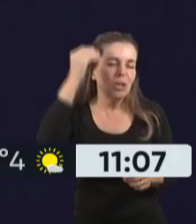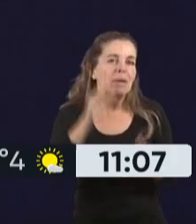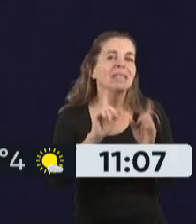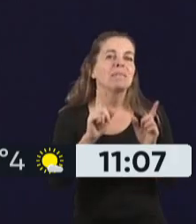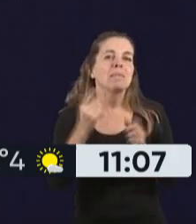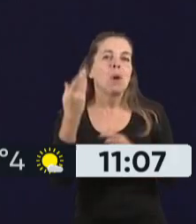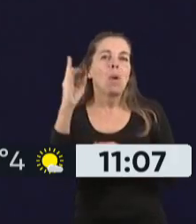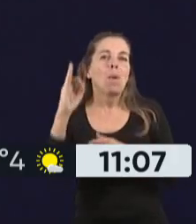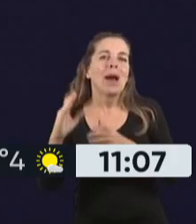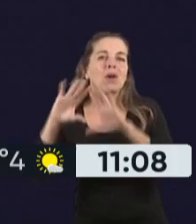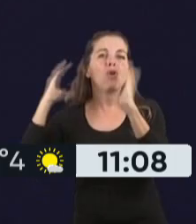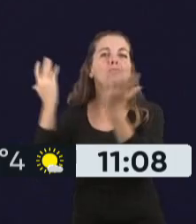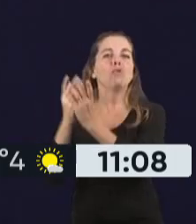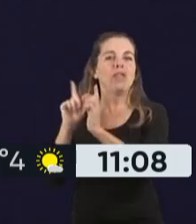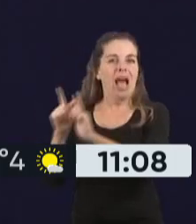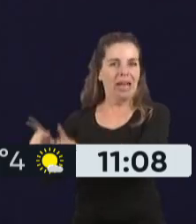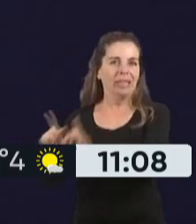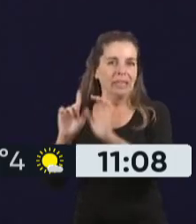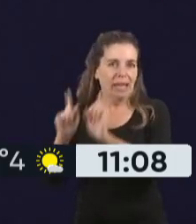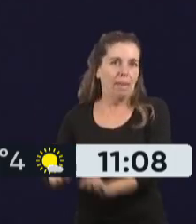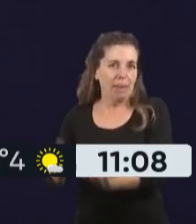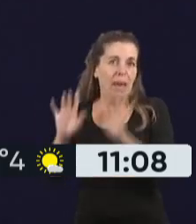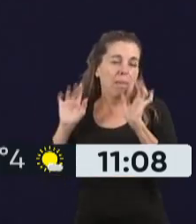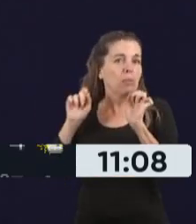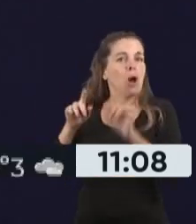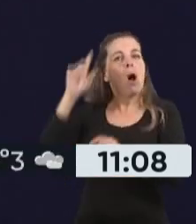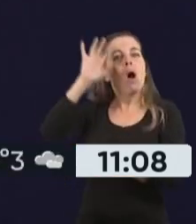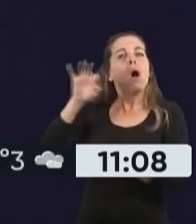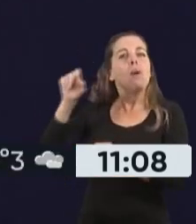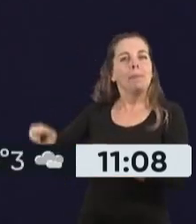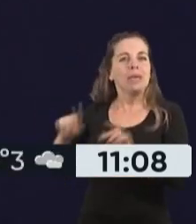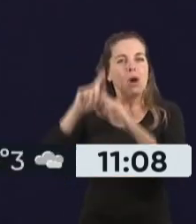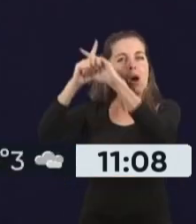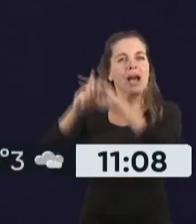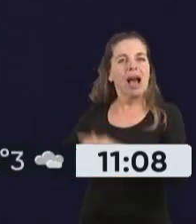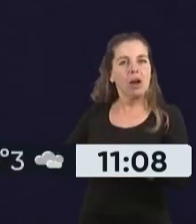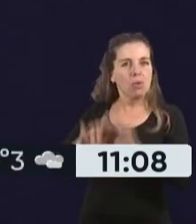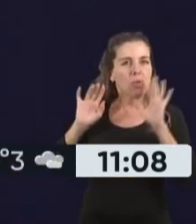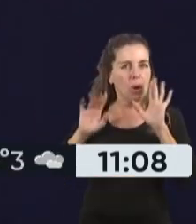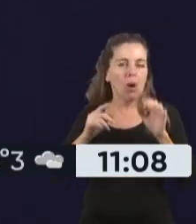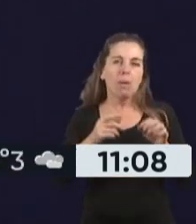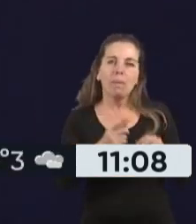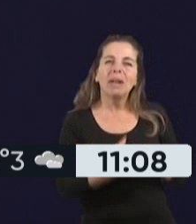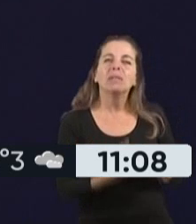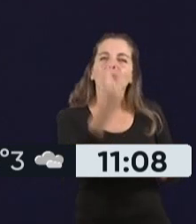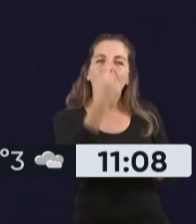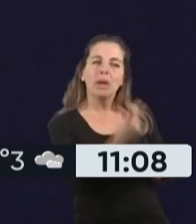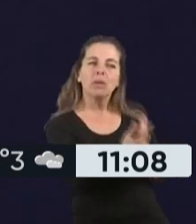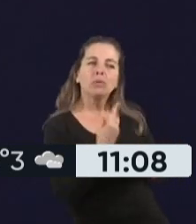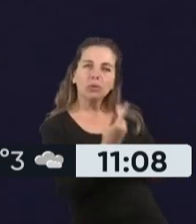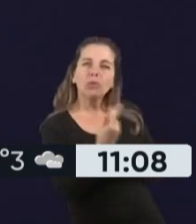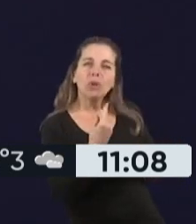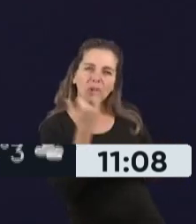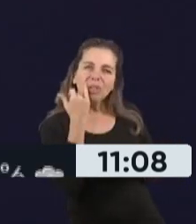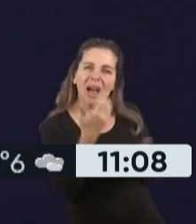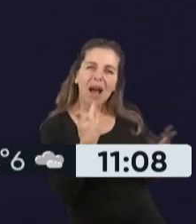también. Lo que no quita que son proyecciones de terceros. Una vez creo que con vos incluso hablamos de alguna declaración que hubo del fondo